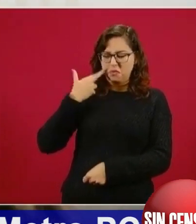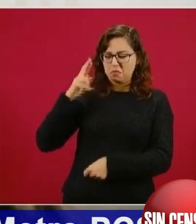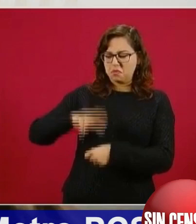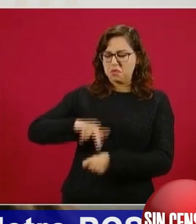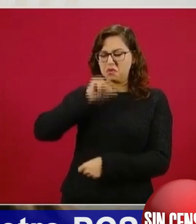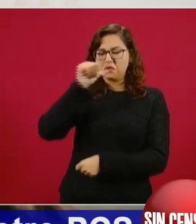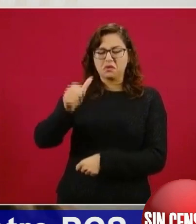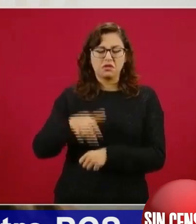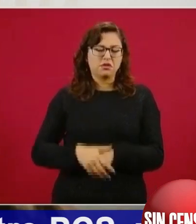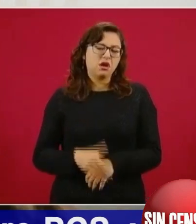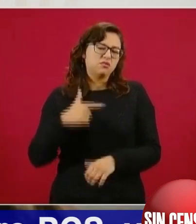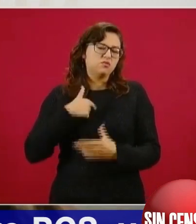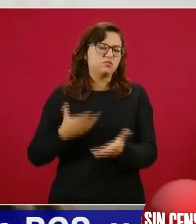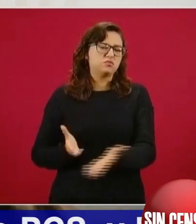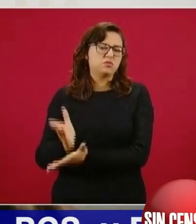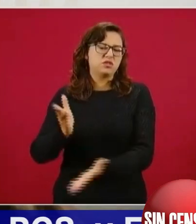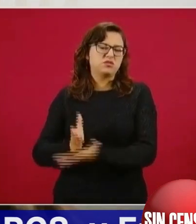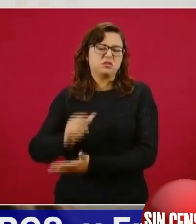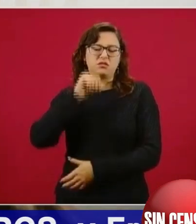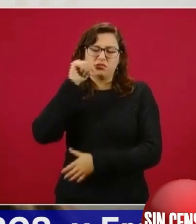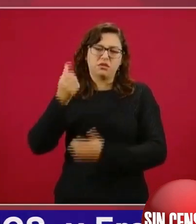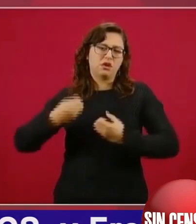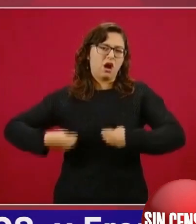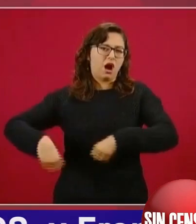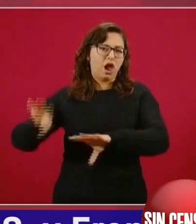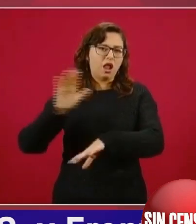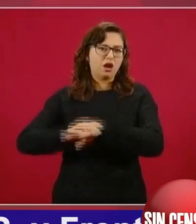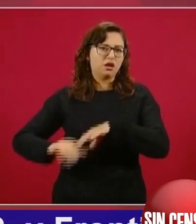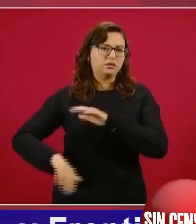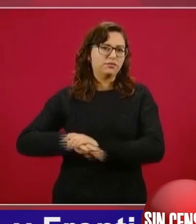¿yo para qué me voy a meter?